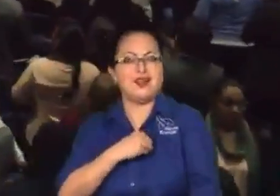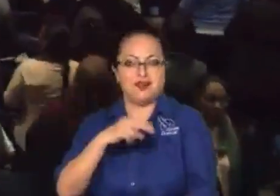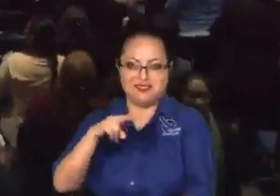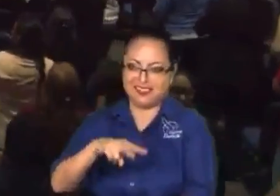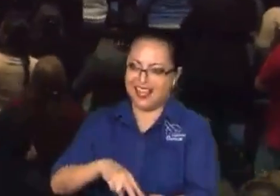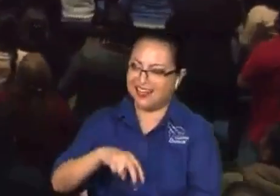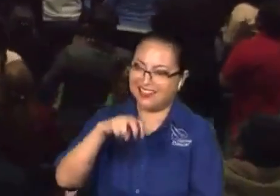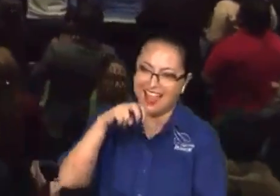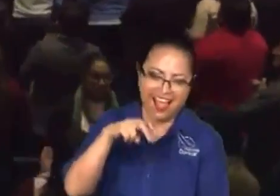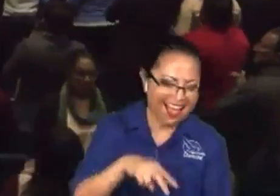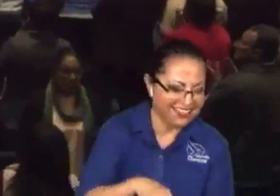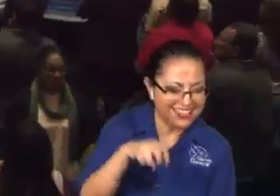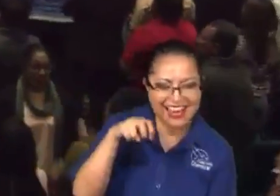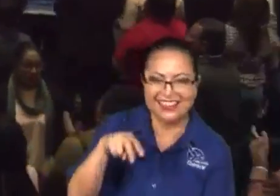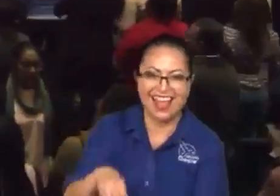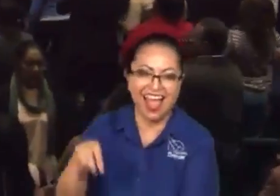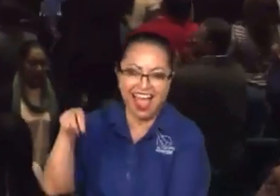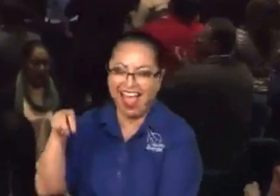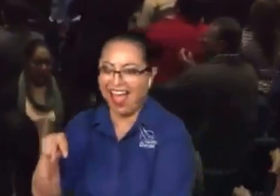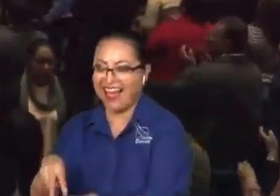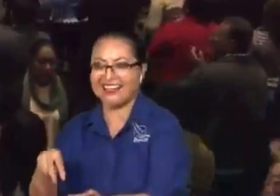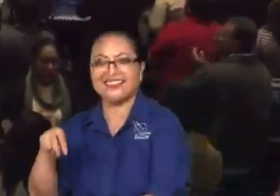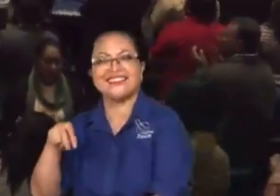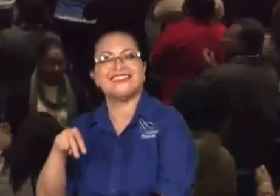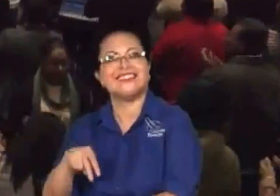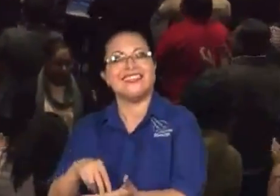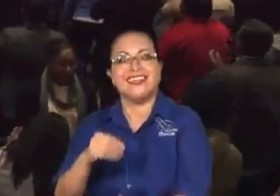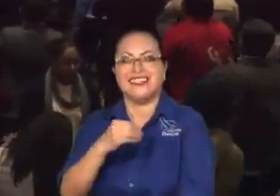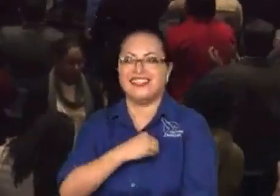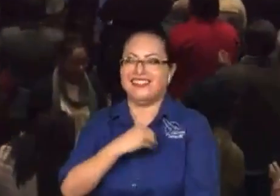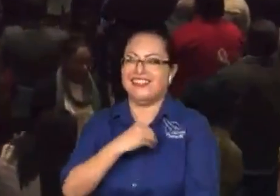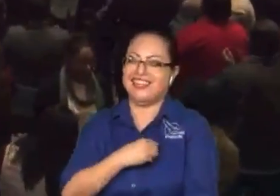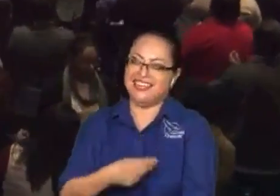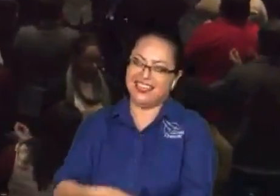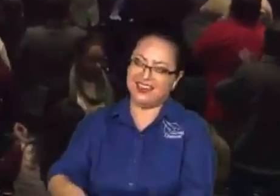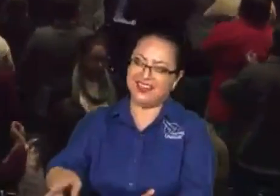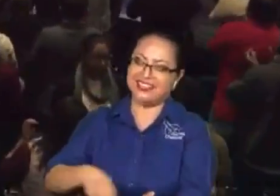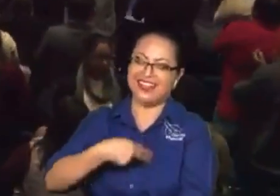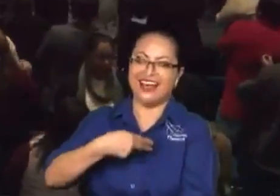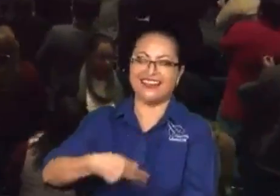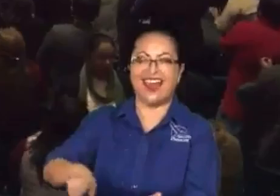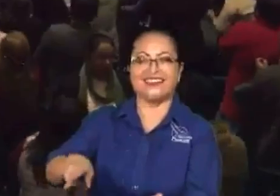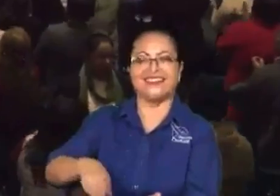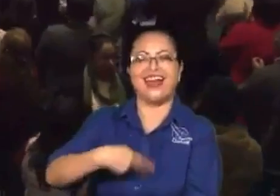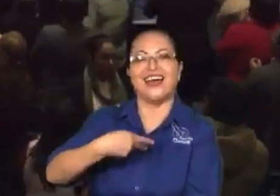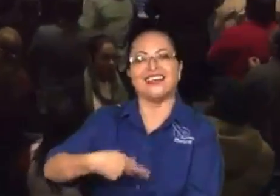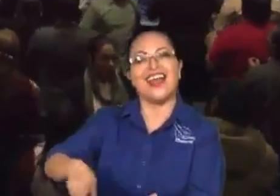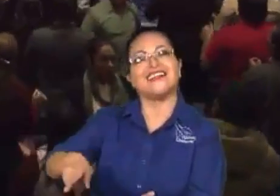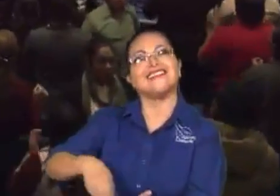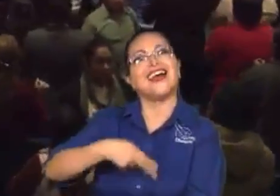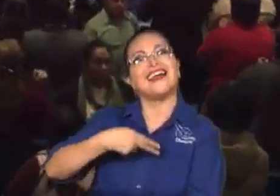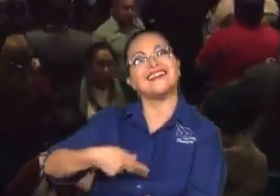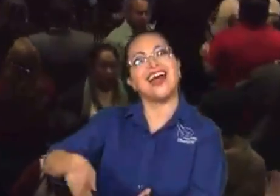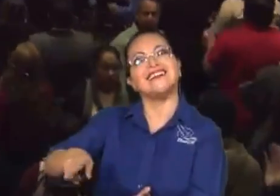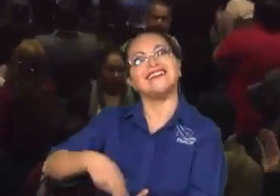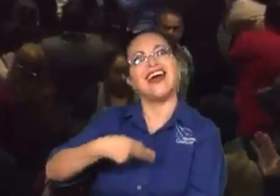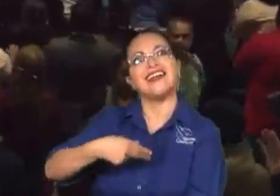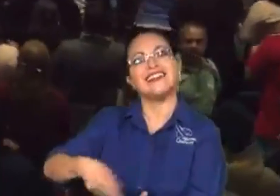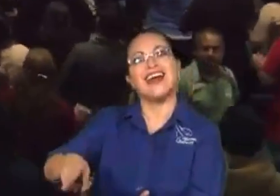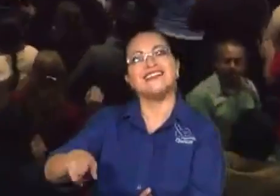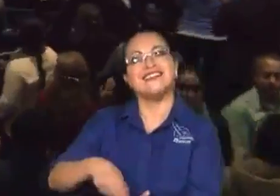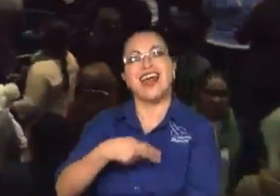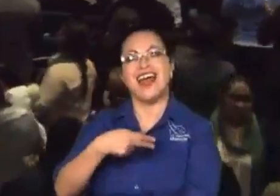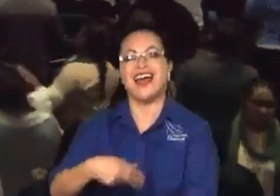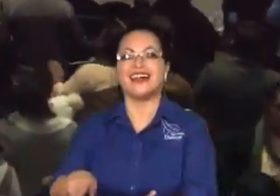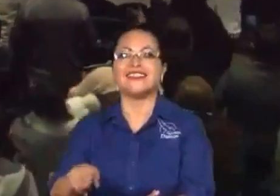saltar, saltar, saltar, saltar. Quiero danzar. Quiero danzar, danzar, danzar,